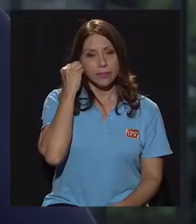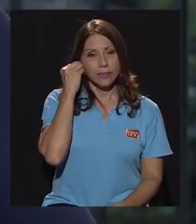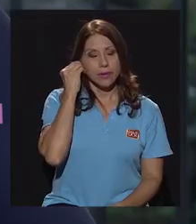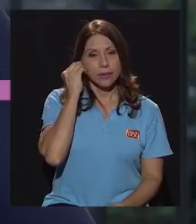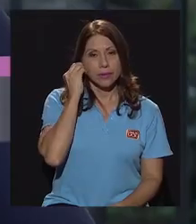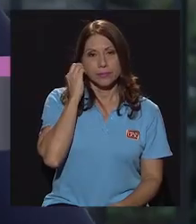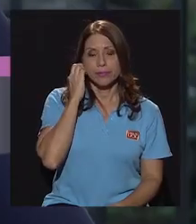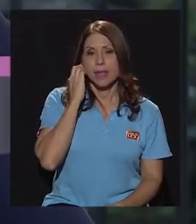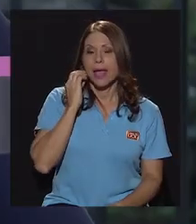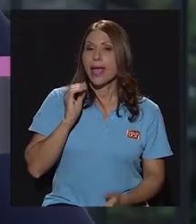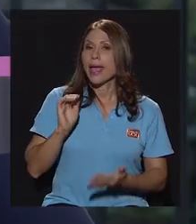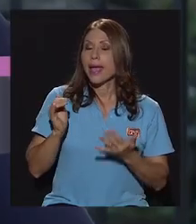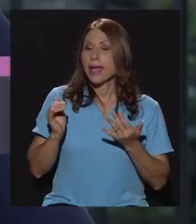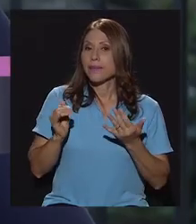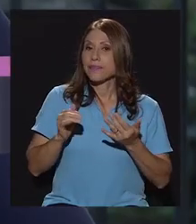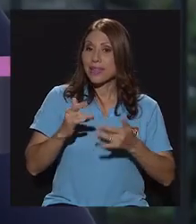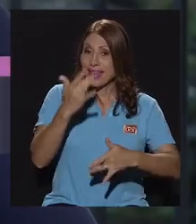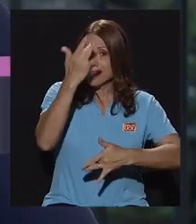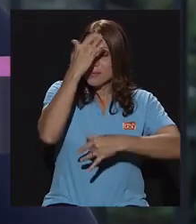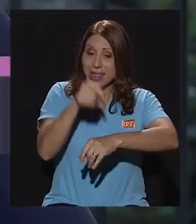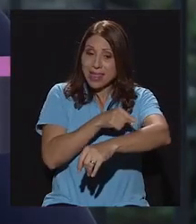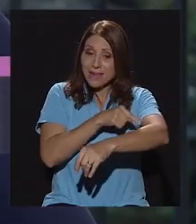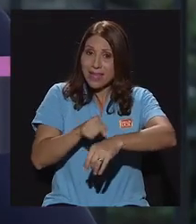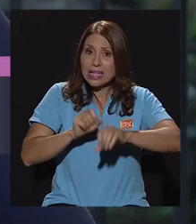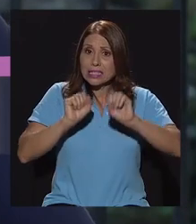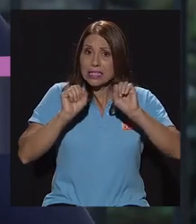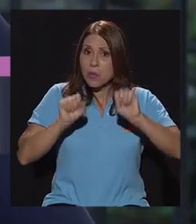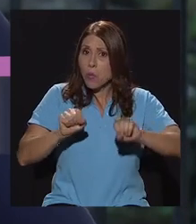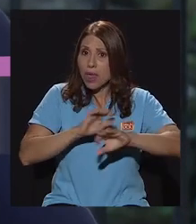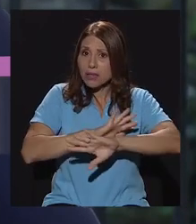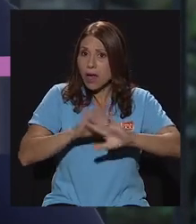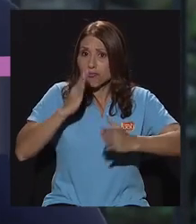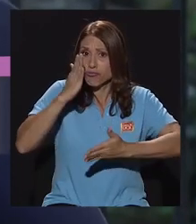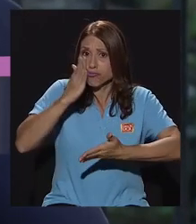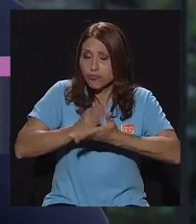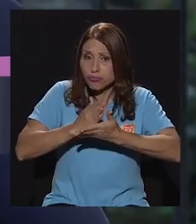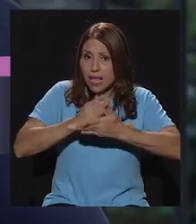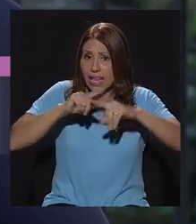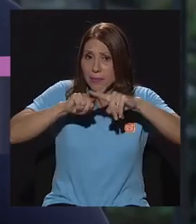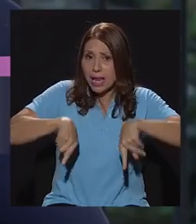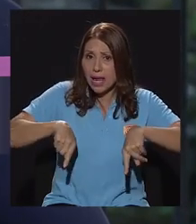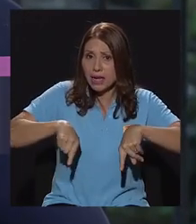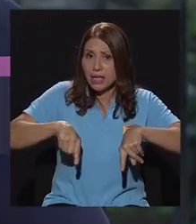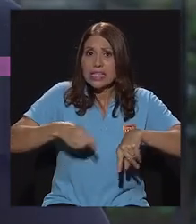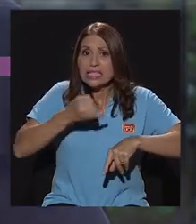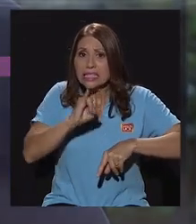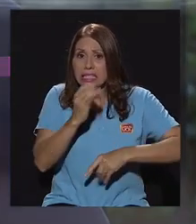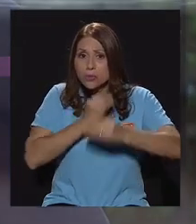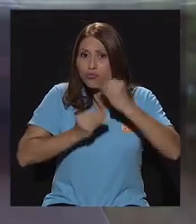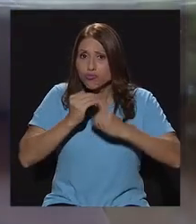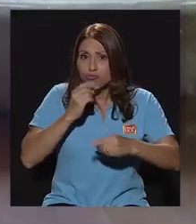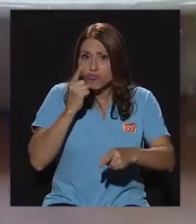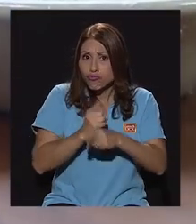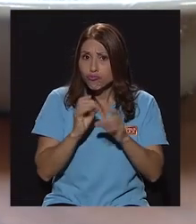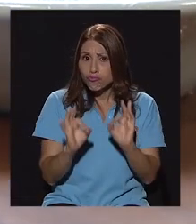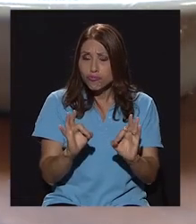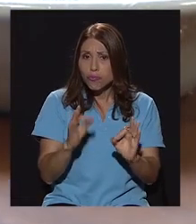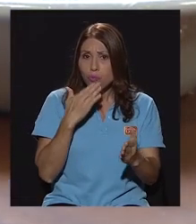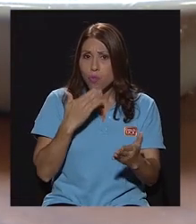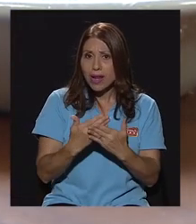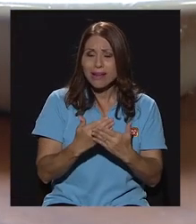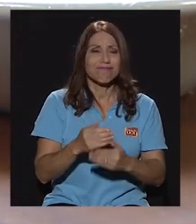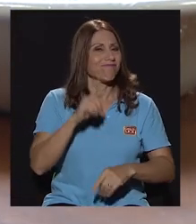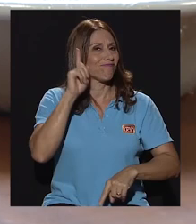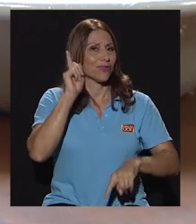Marcela, ¿se podría eliminar la diabetes a través de una buena alimentación? No, no se puede eliminar.